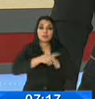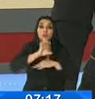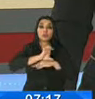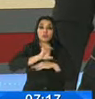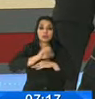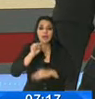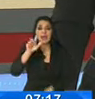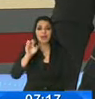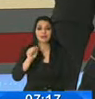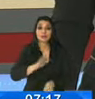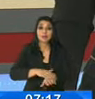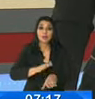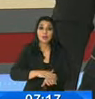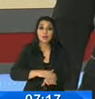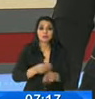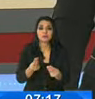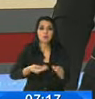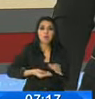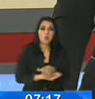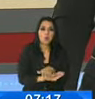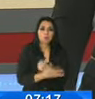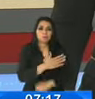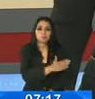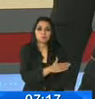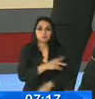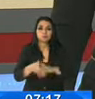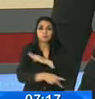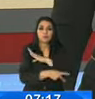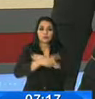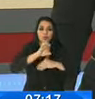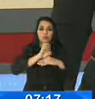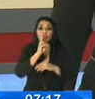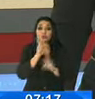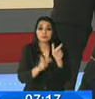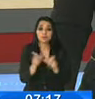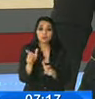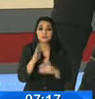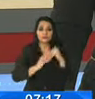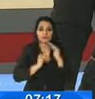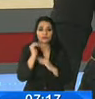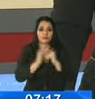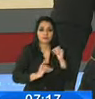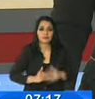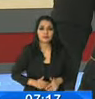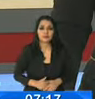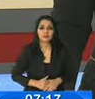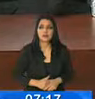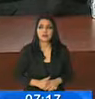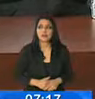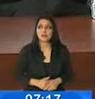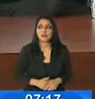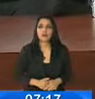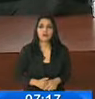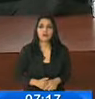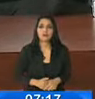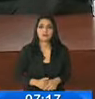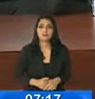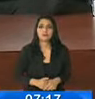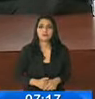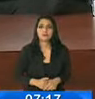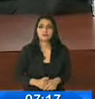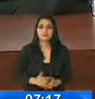Bravo por delito de cohecho. Dentro del caso Petroecuador, 2 personas fueron declaradas inocentes. Fue el Tribunal de Apelación